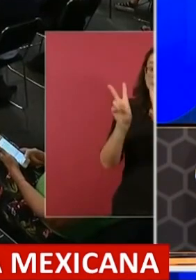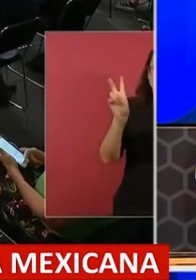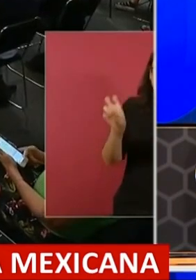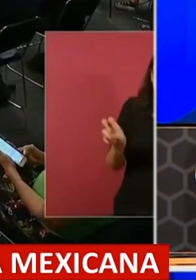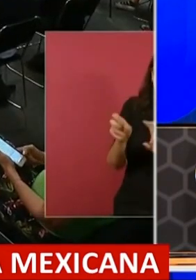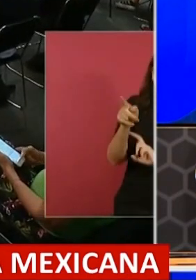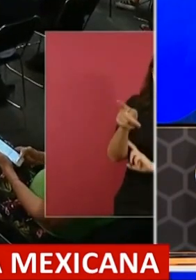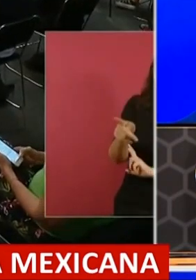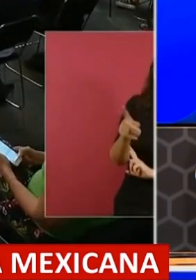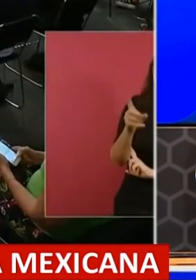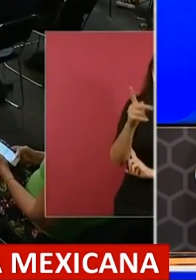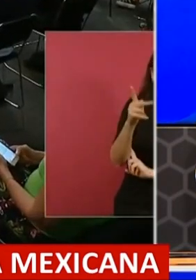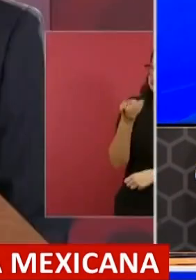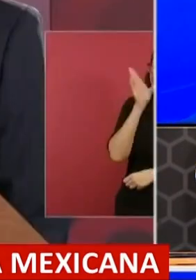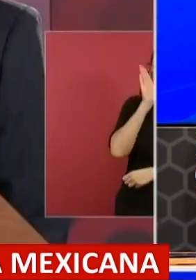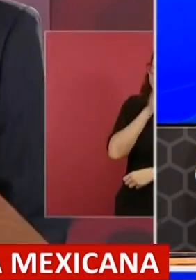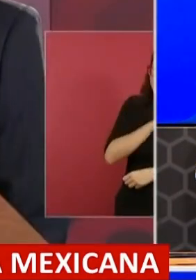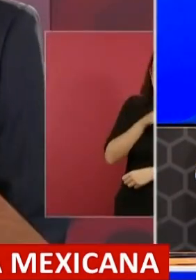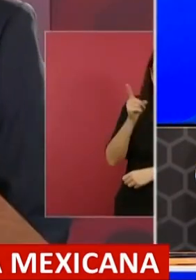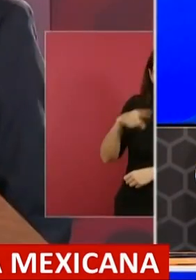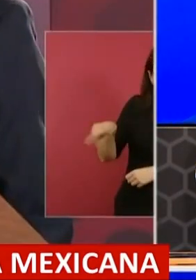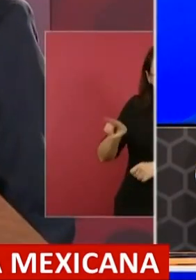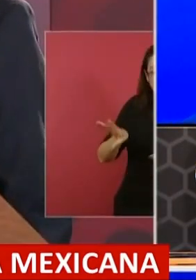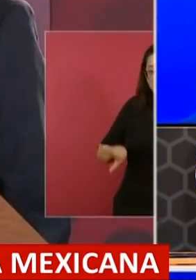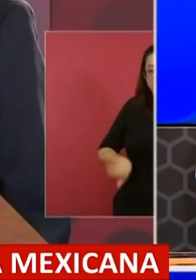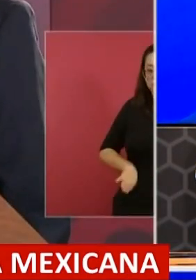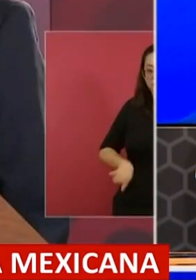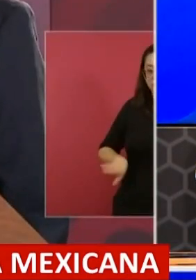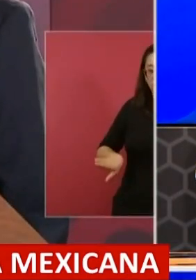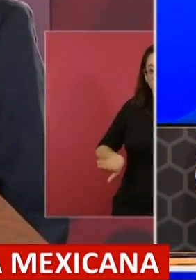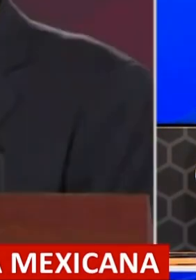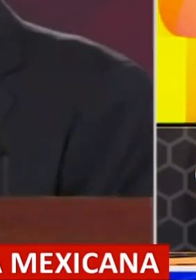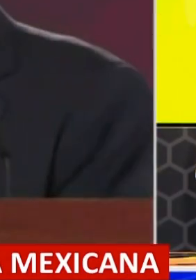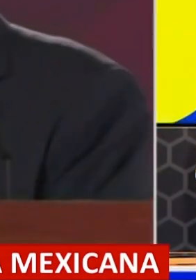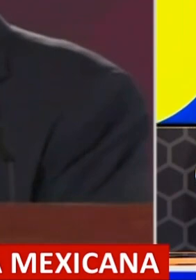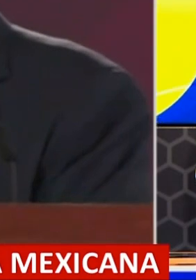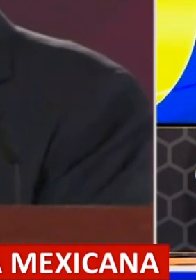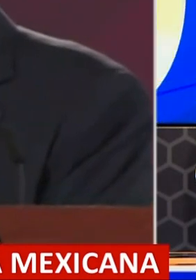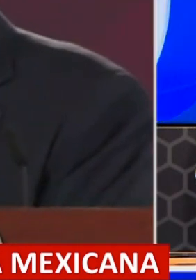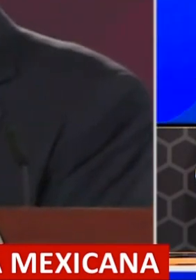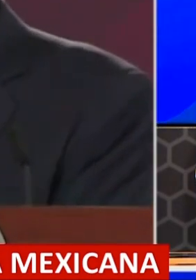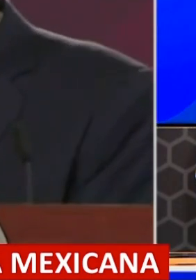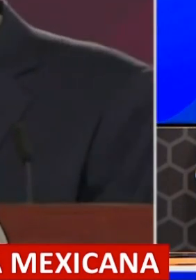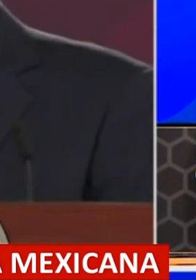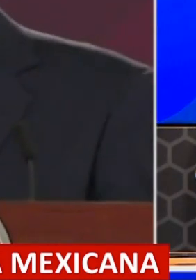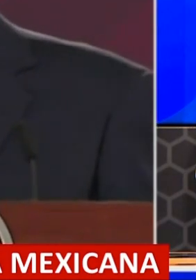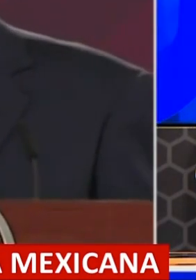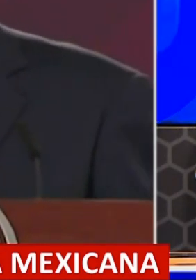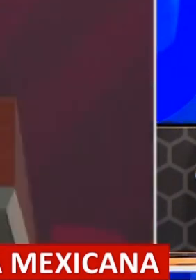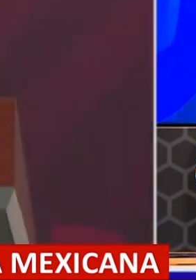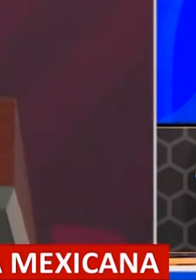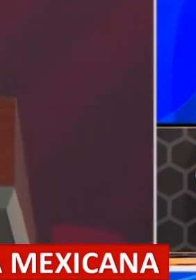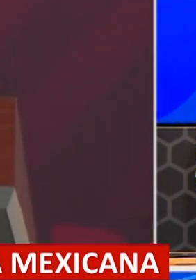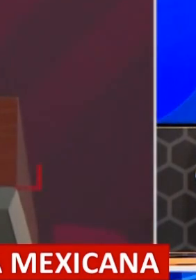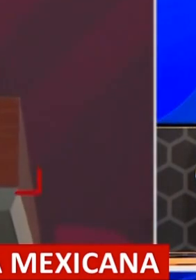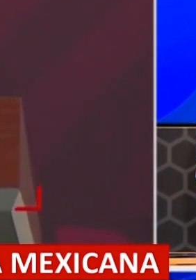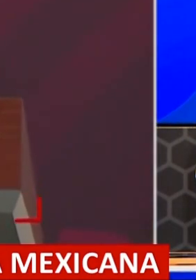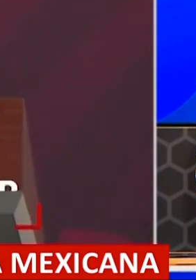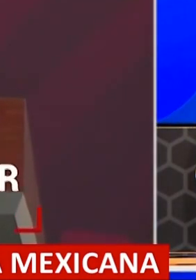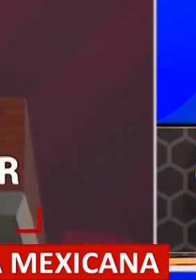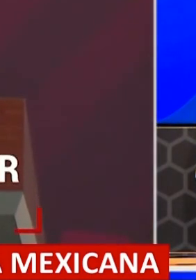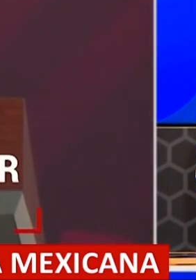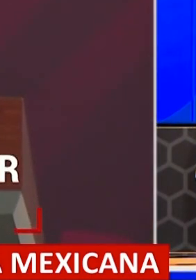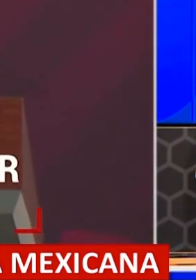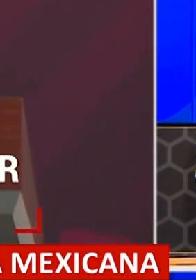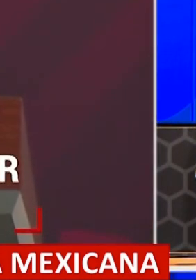1993, siempre hemos tenido pues una participación muy activa dentro de la PEC, y también hay que decirlo así,